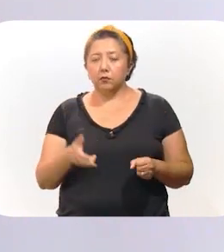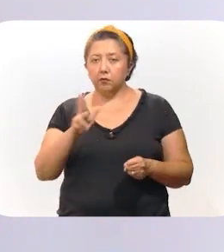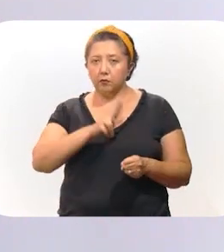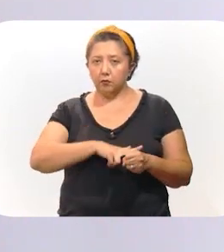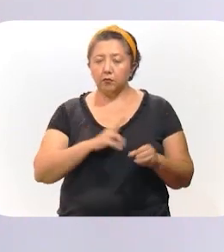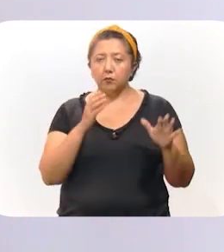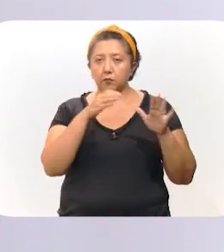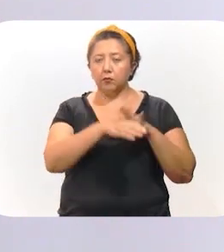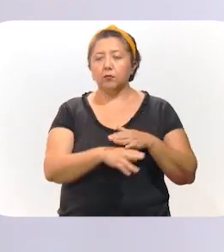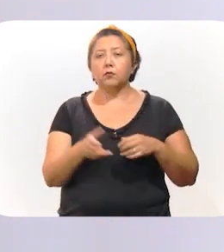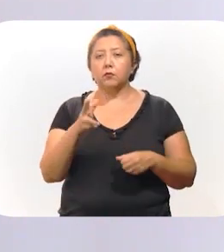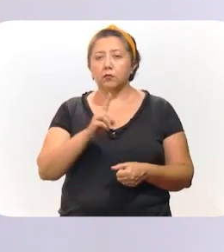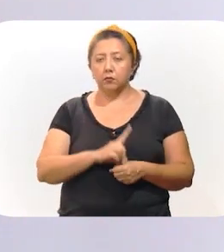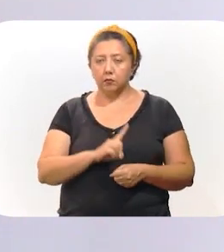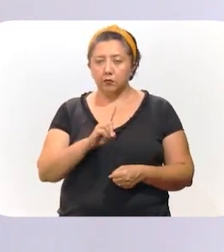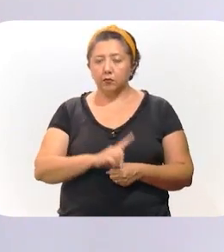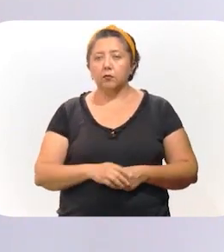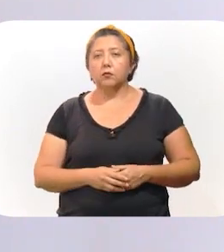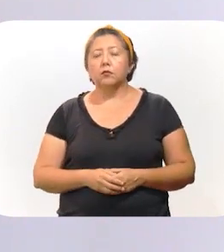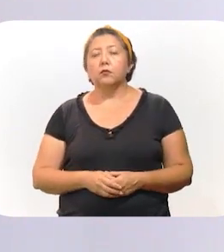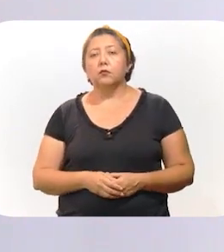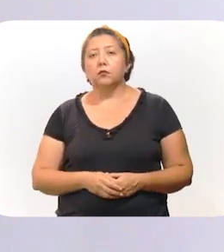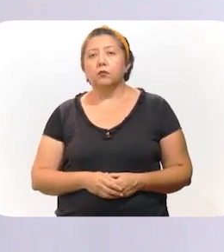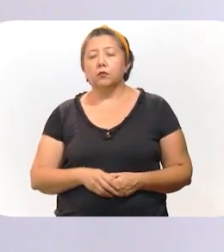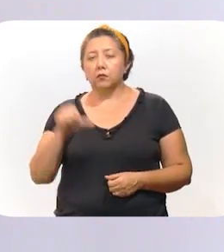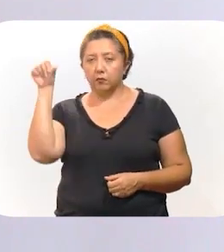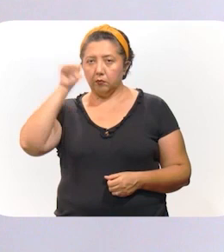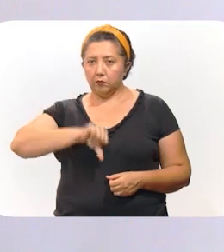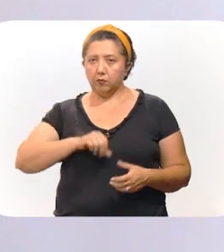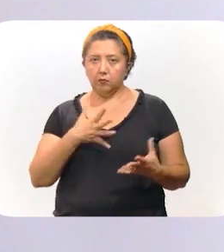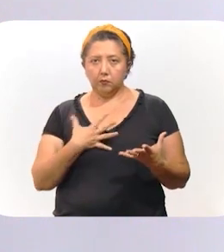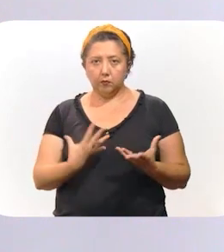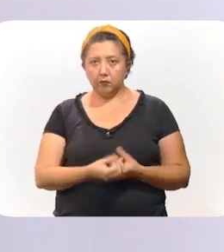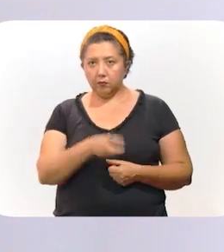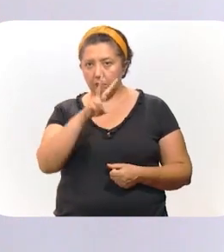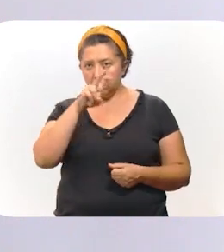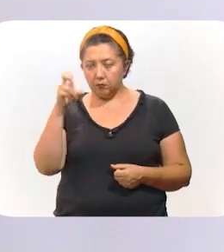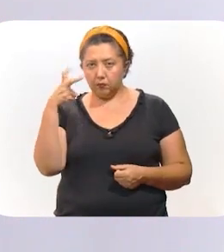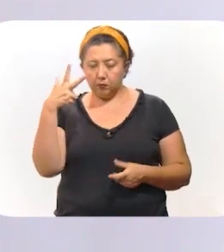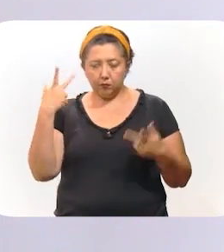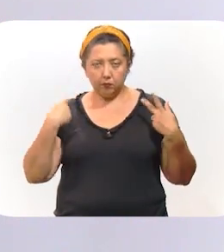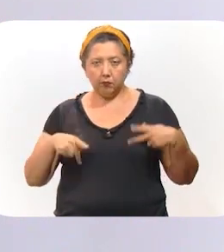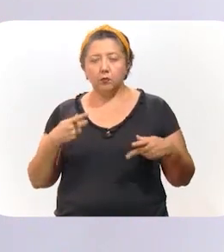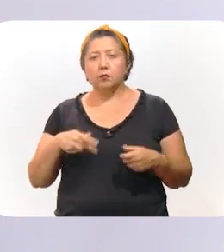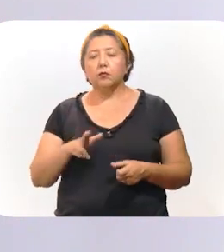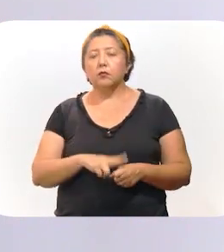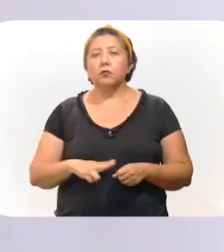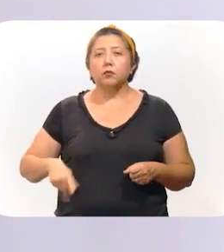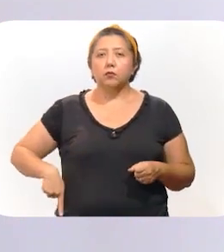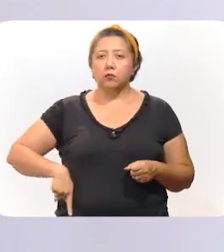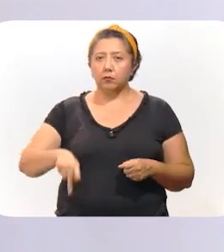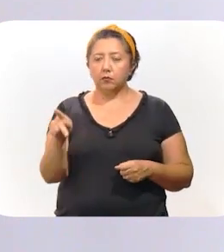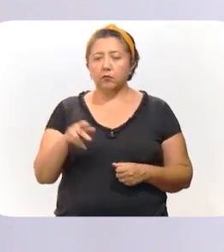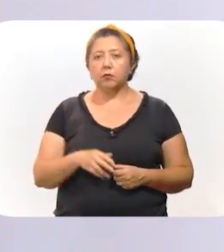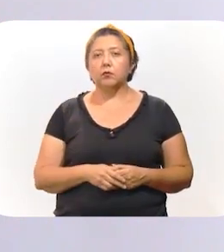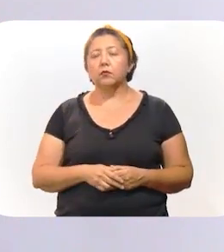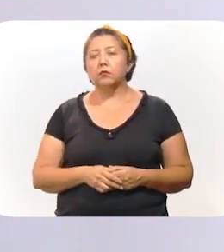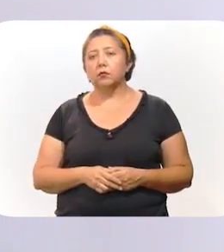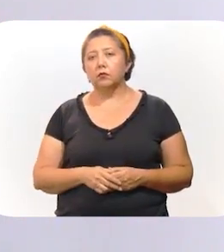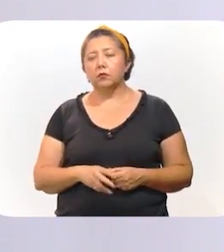son la ocupación hospitalaria y los ingresos diarios. El día de hoy tenemos 208 pacientes en hospitales públicos.